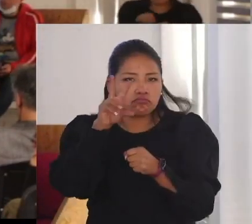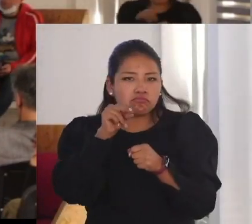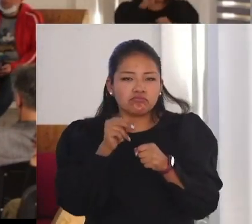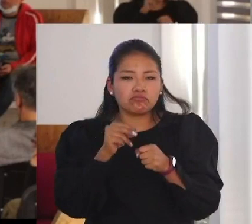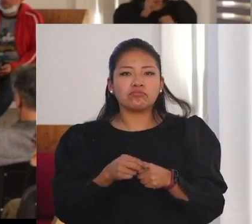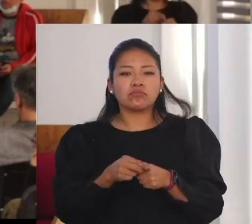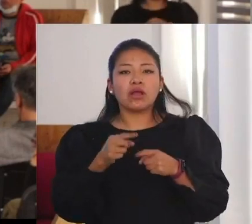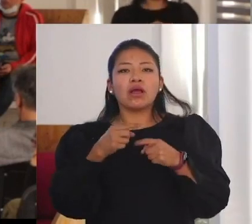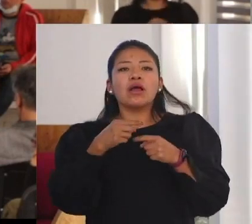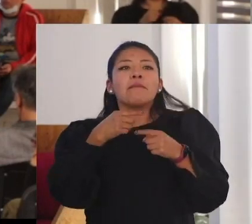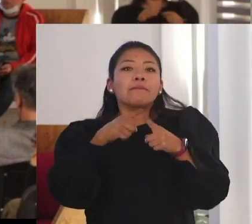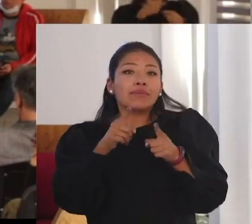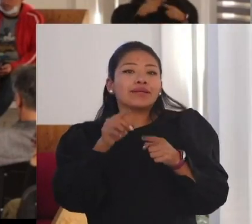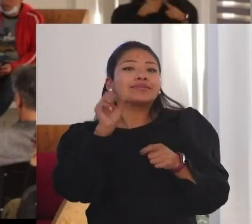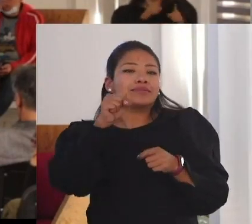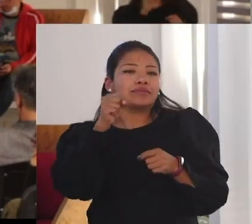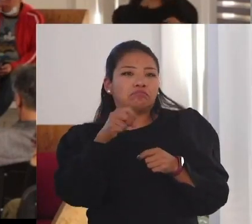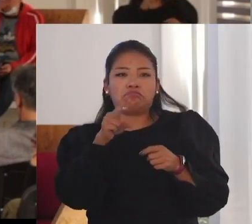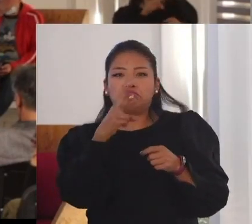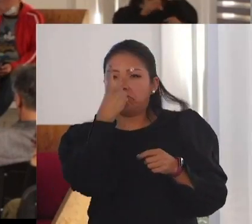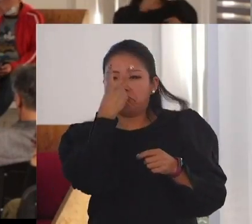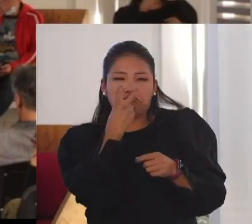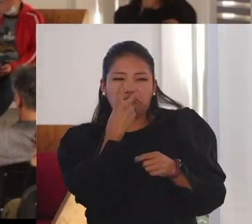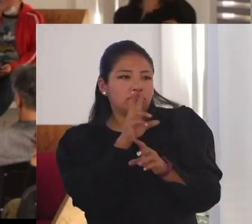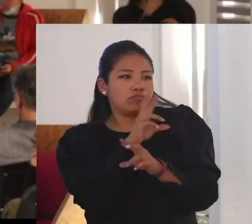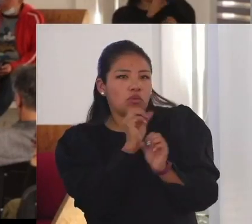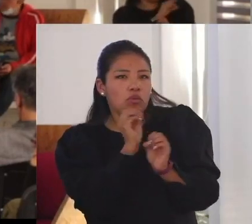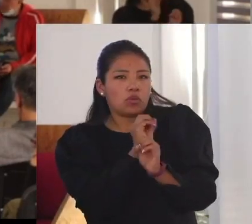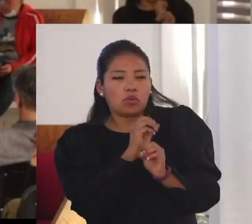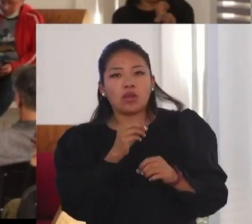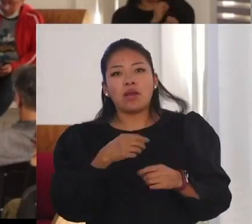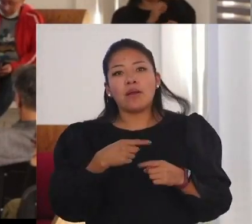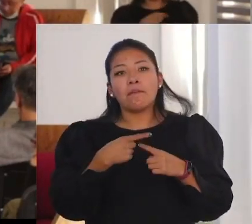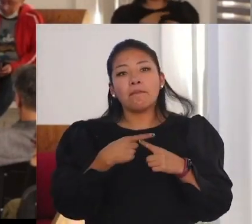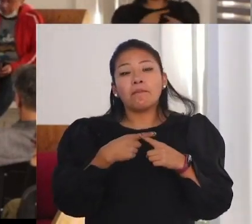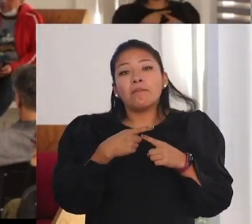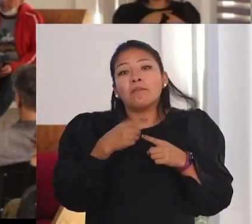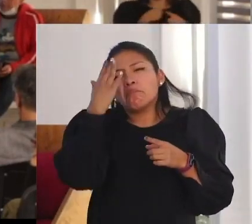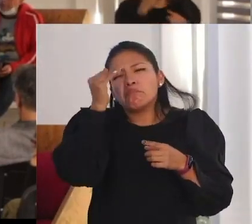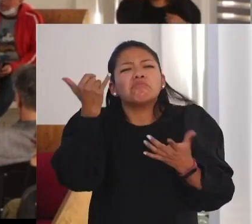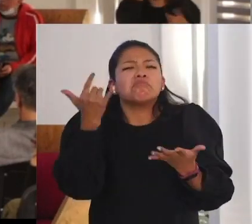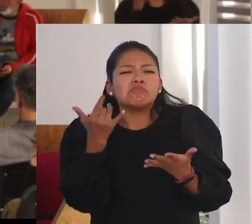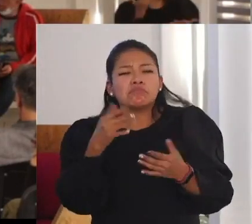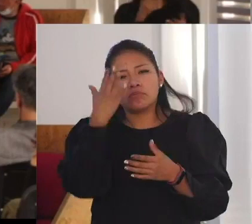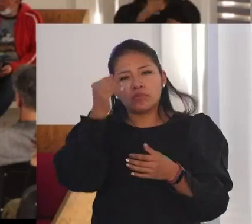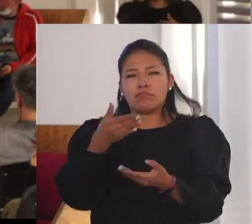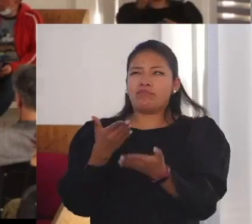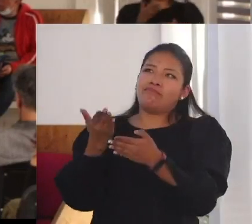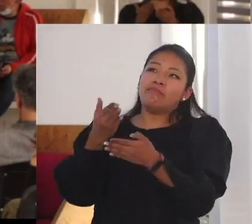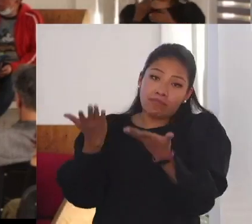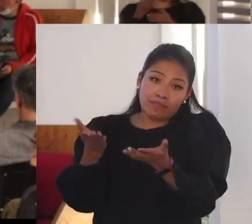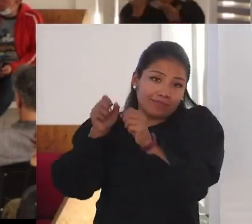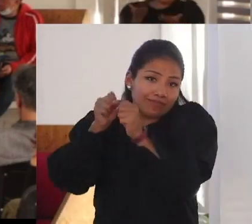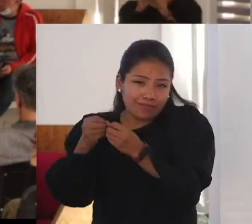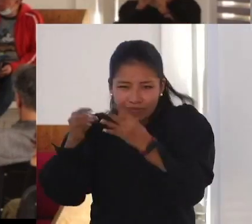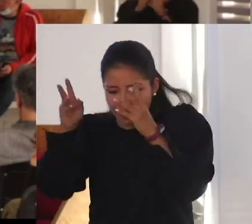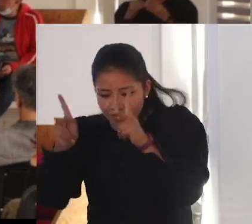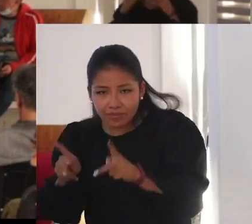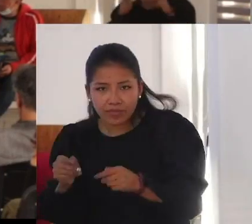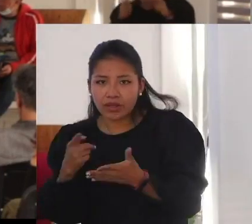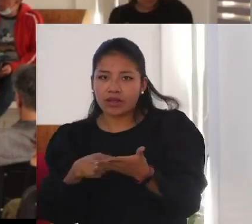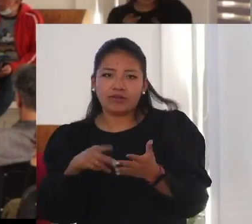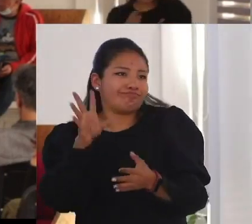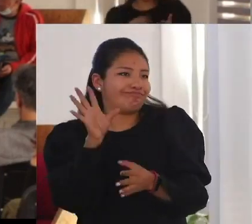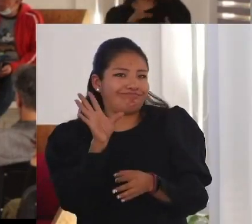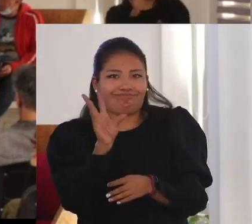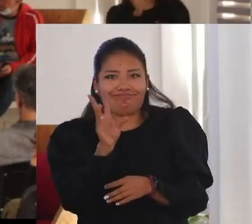qué invisible porque la hay muchas personas que no tienen conocimiento sobre la epilepsia y la